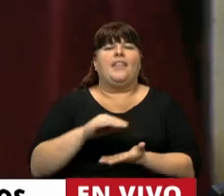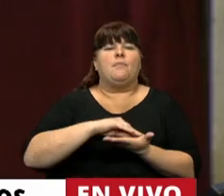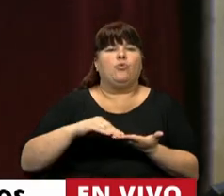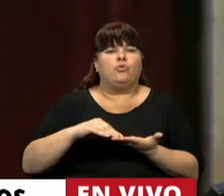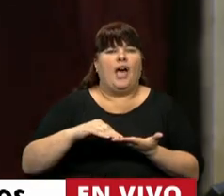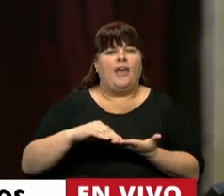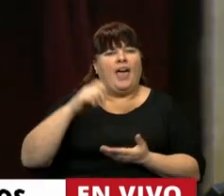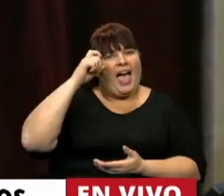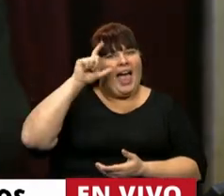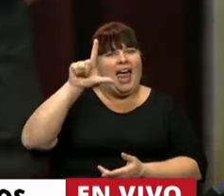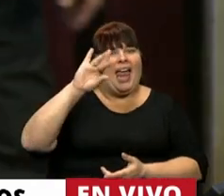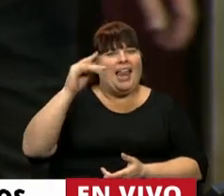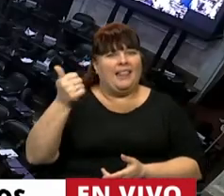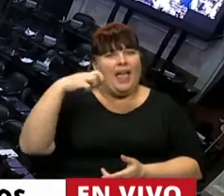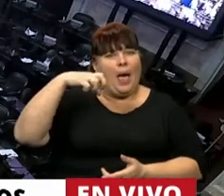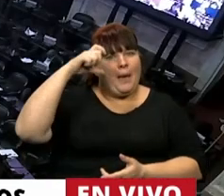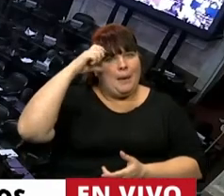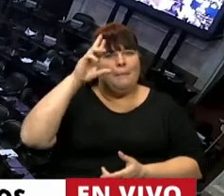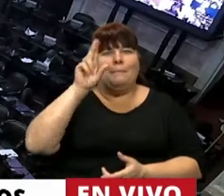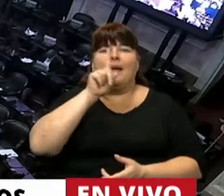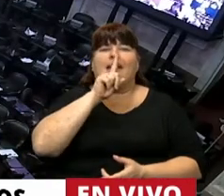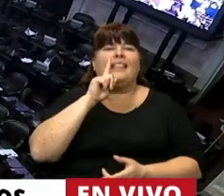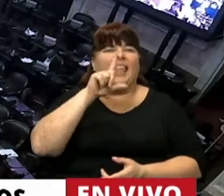Diputada Elda Pertile.